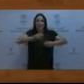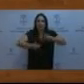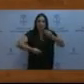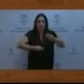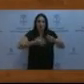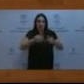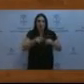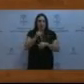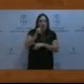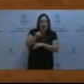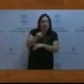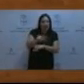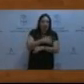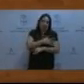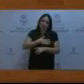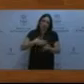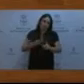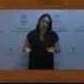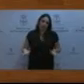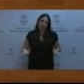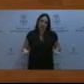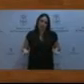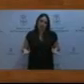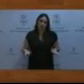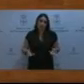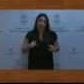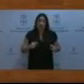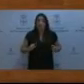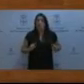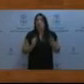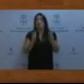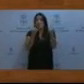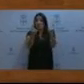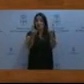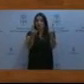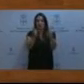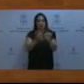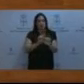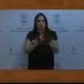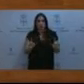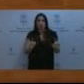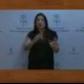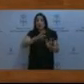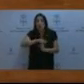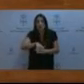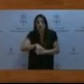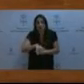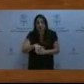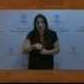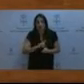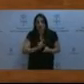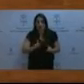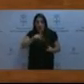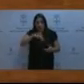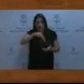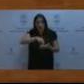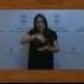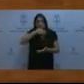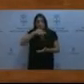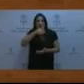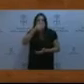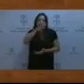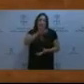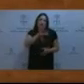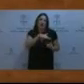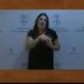tome el pelo. Ni es la primera, ni lamentablemente será la última vez que desde este Parlamento se denuncia una situación